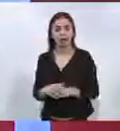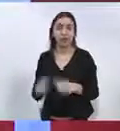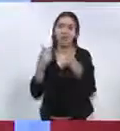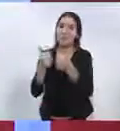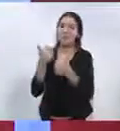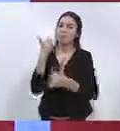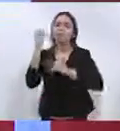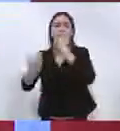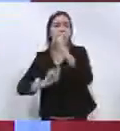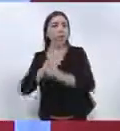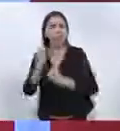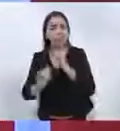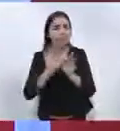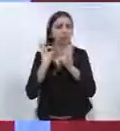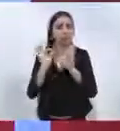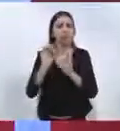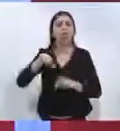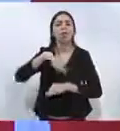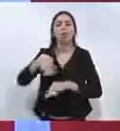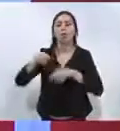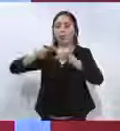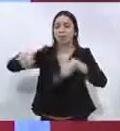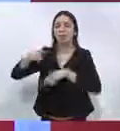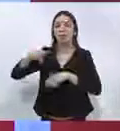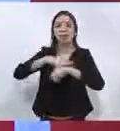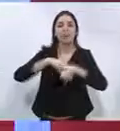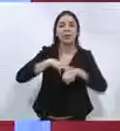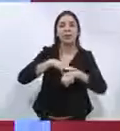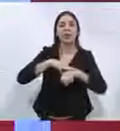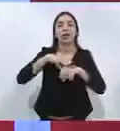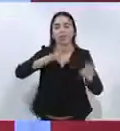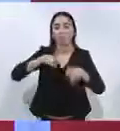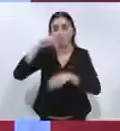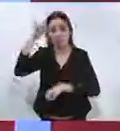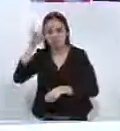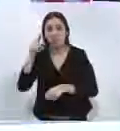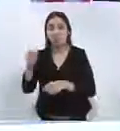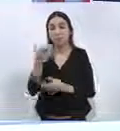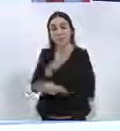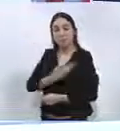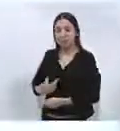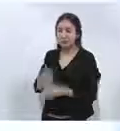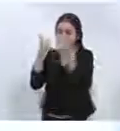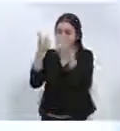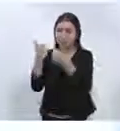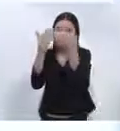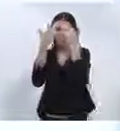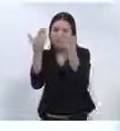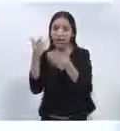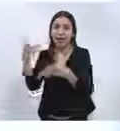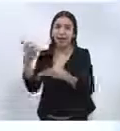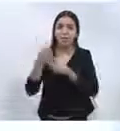la información entonces en el stand del Ministerio de Agricultura y Ganadería. Presidente, un gusto tenerlo aquí. Gracias por acompañarnos con estas muy